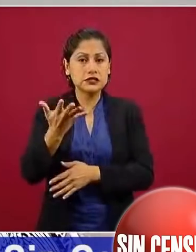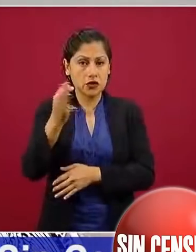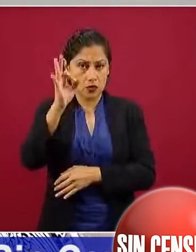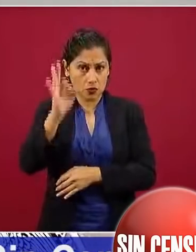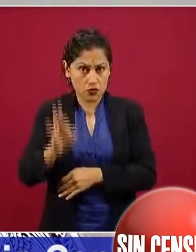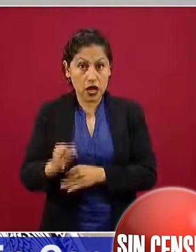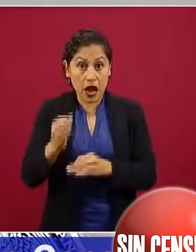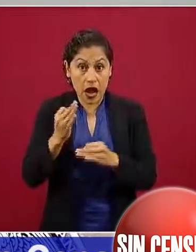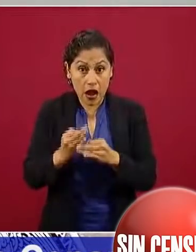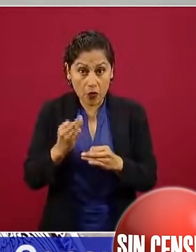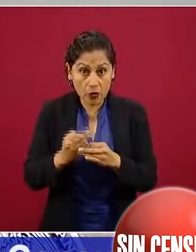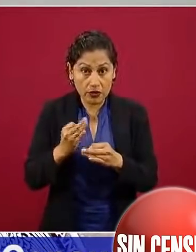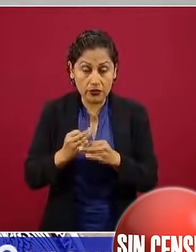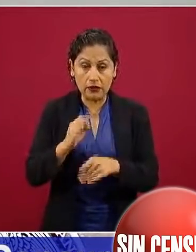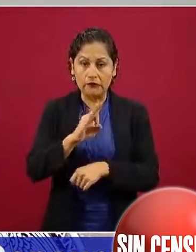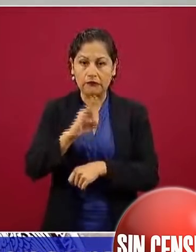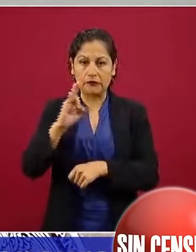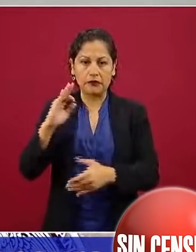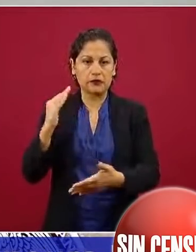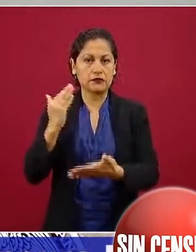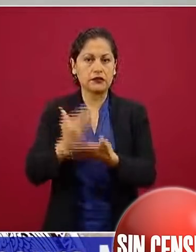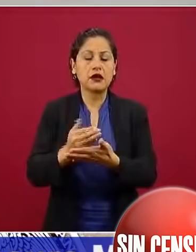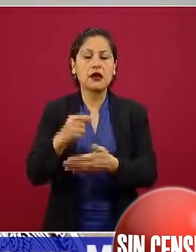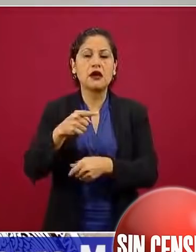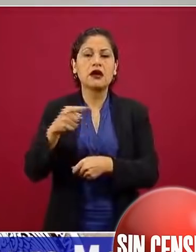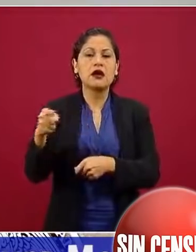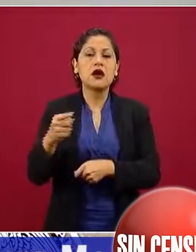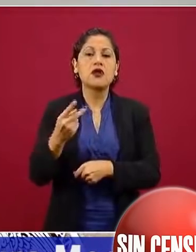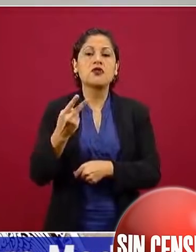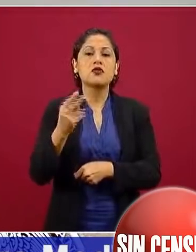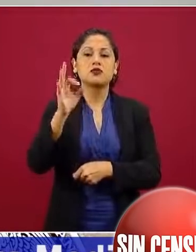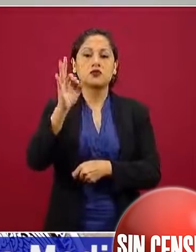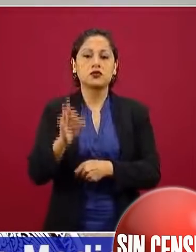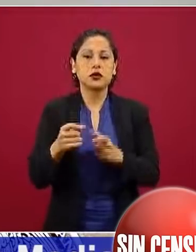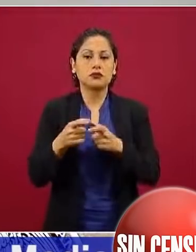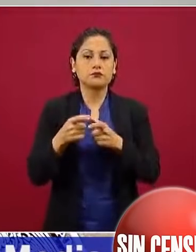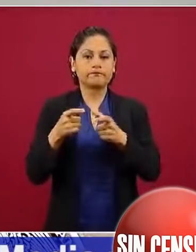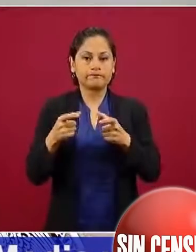de 2%. ¿Qué quiere decir 2%? Por supuesto es